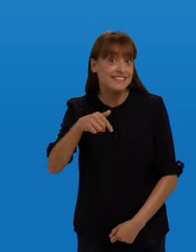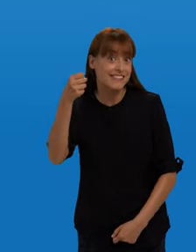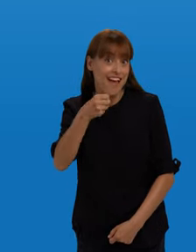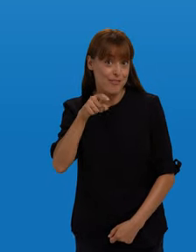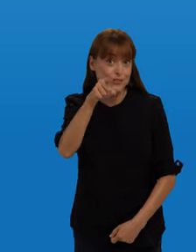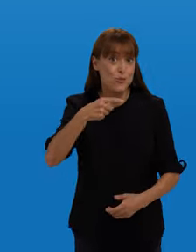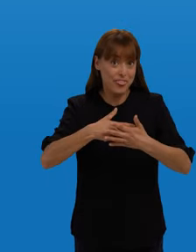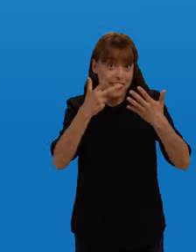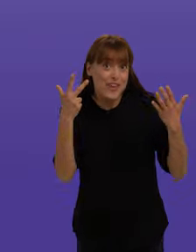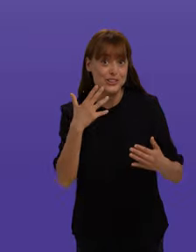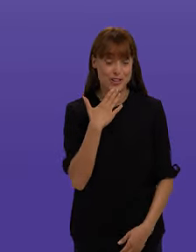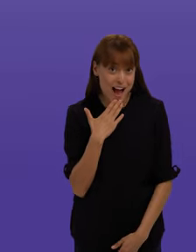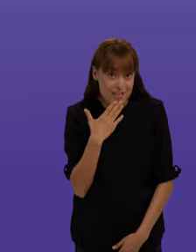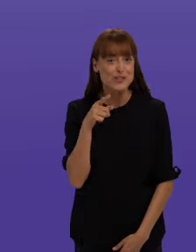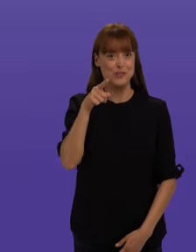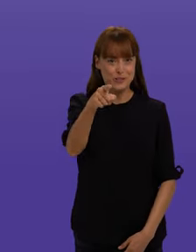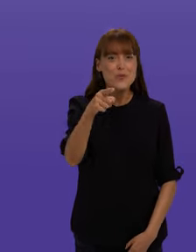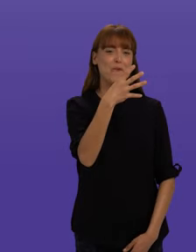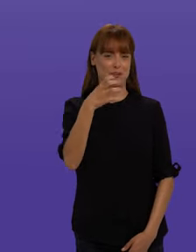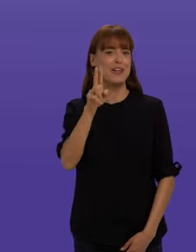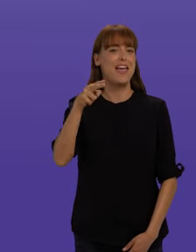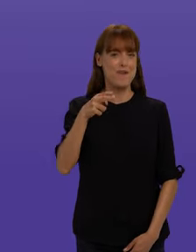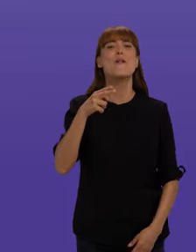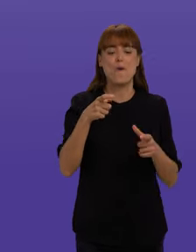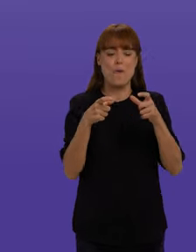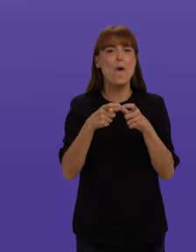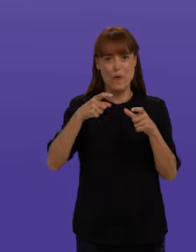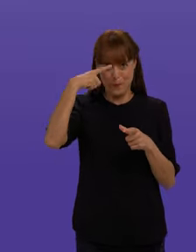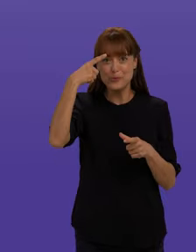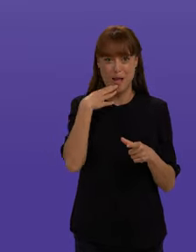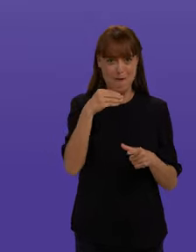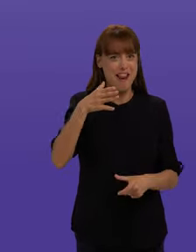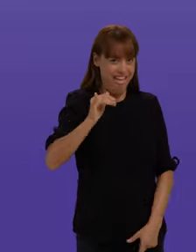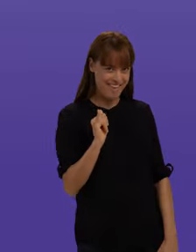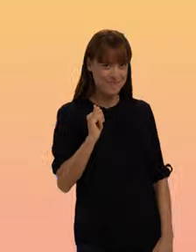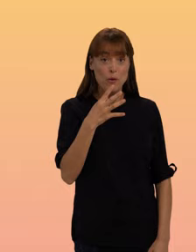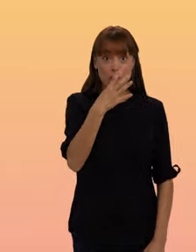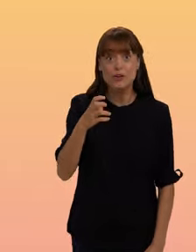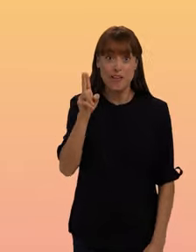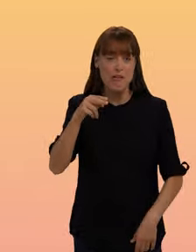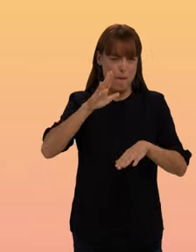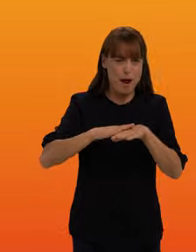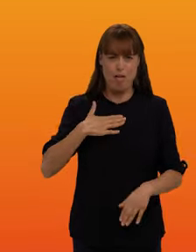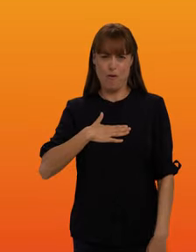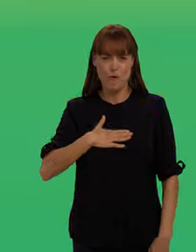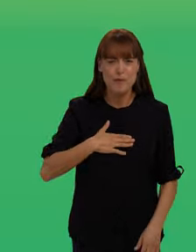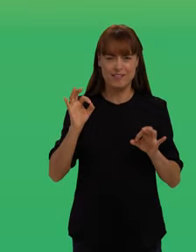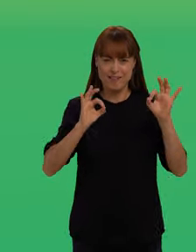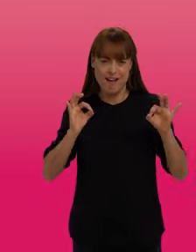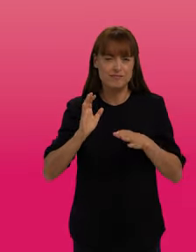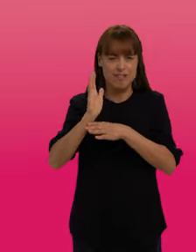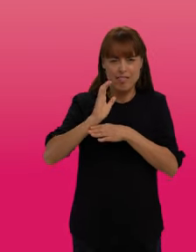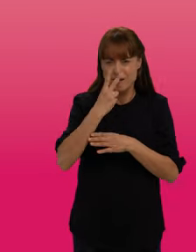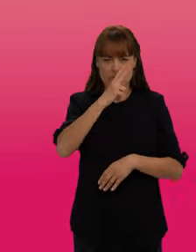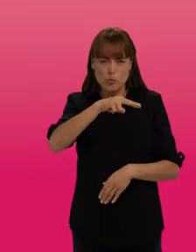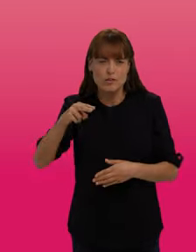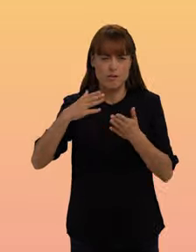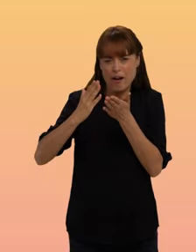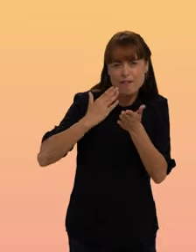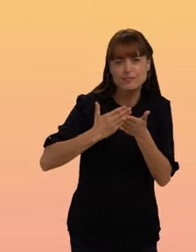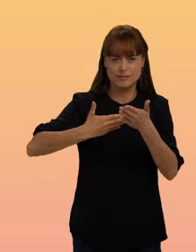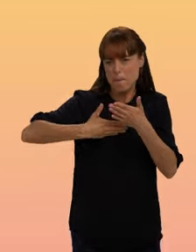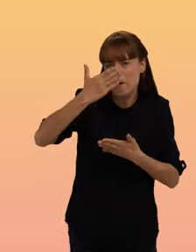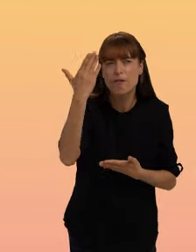Se este ano faz 18, tesos 400 pavos do bono cultural xove. 400 euros para ópera, teatro, cine, museos, libros,